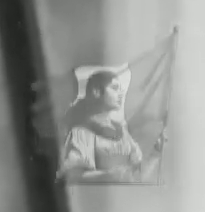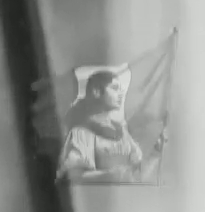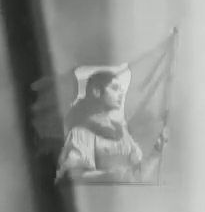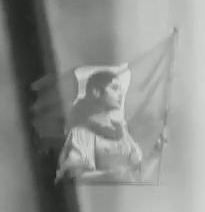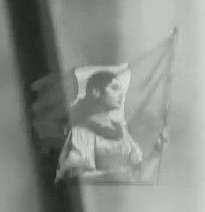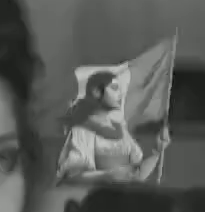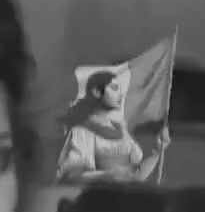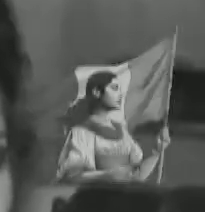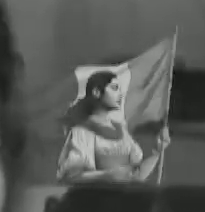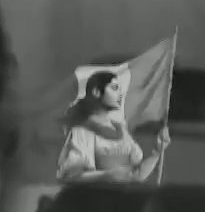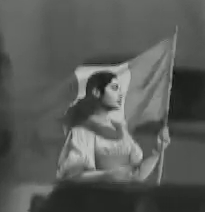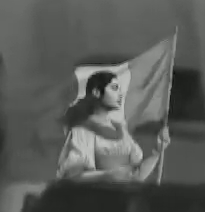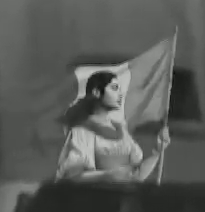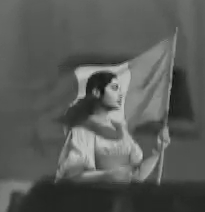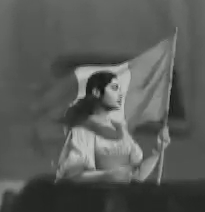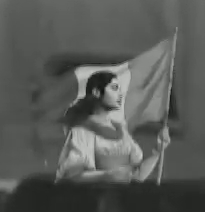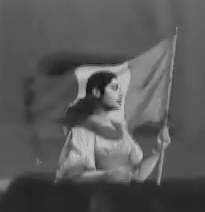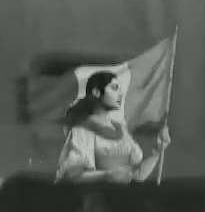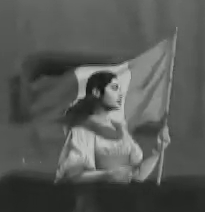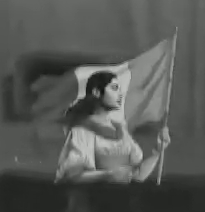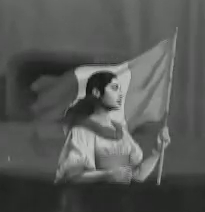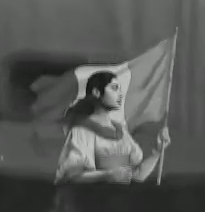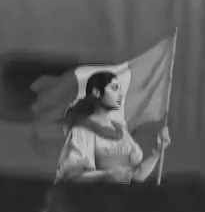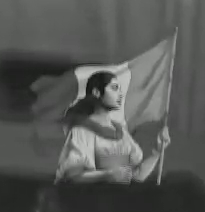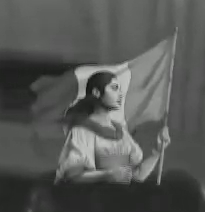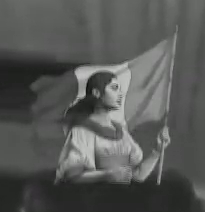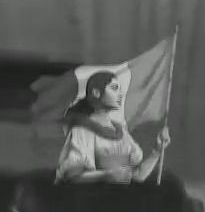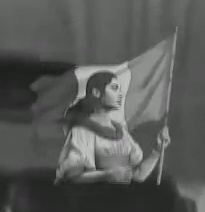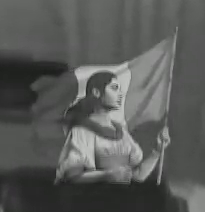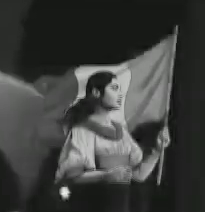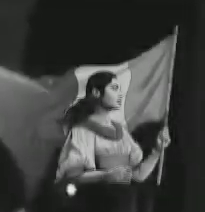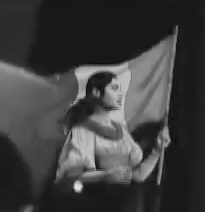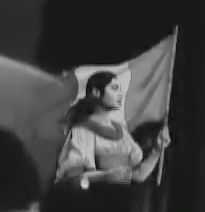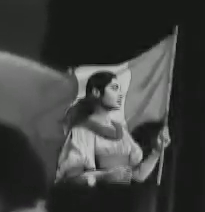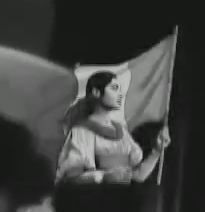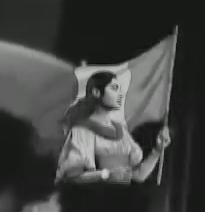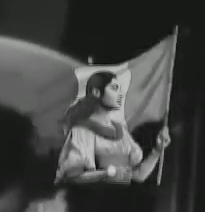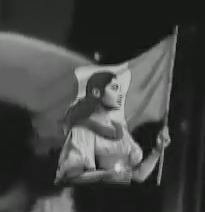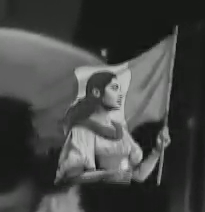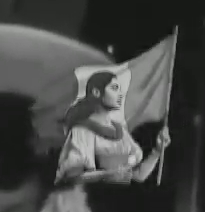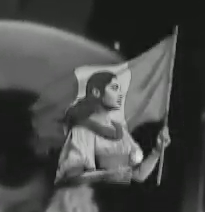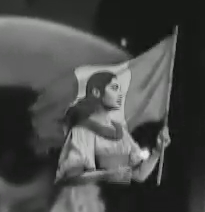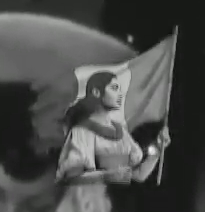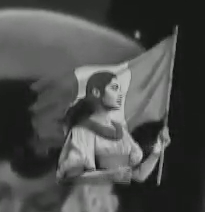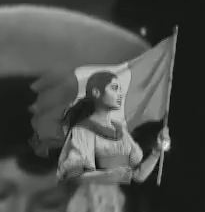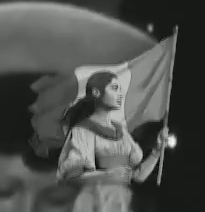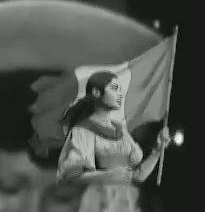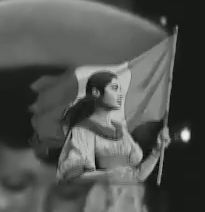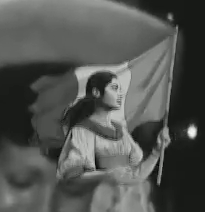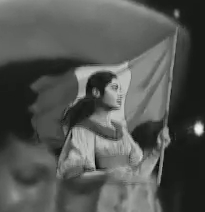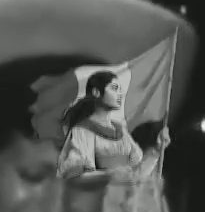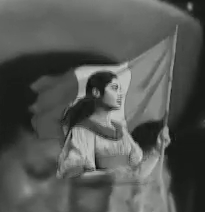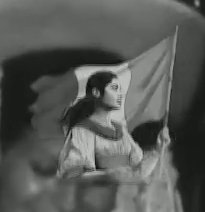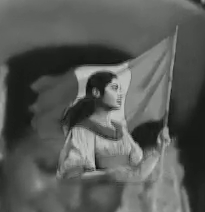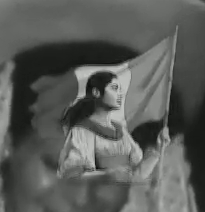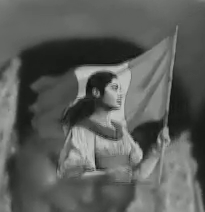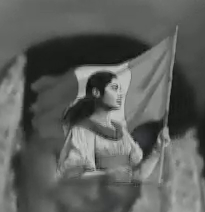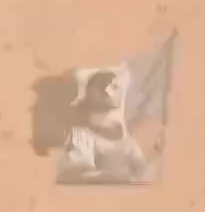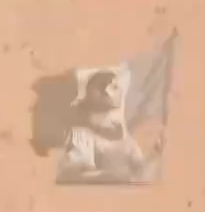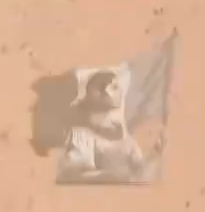quehacer científico, empezando por sus hijos y sobrinos, a quienes inculcó con cariño y paciencia el interés en la